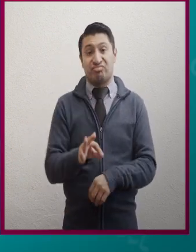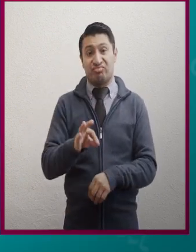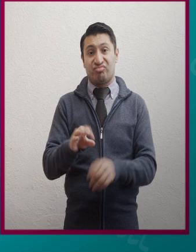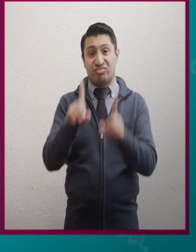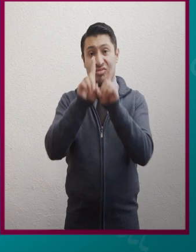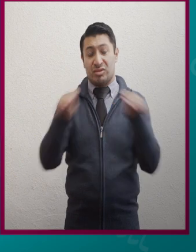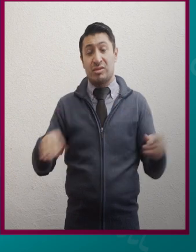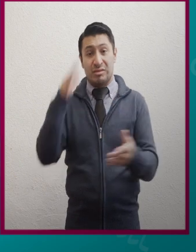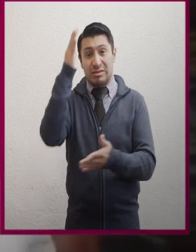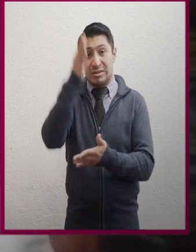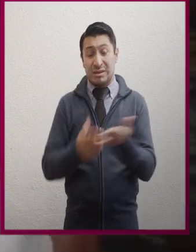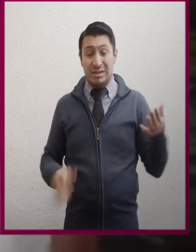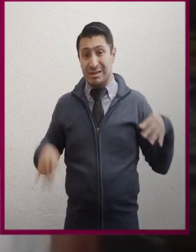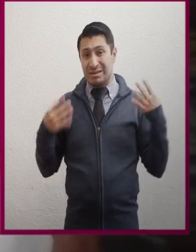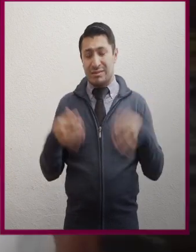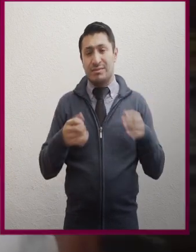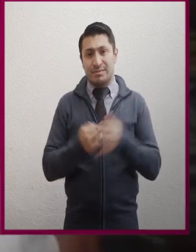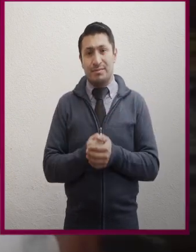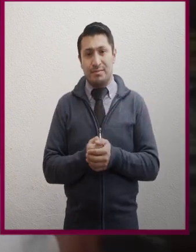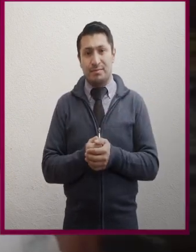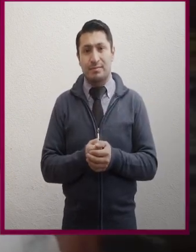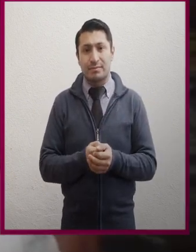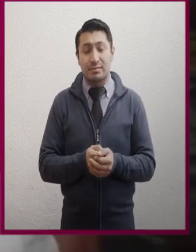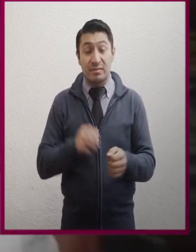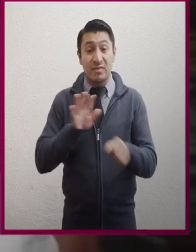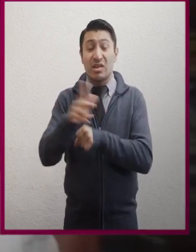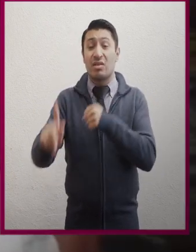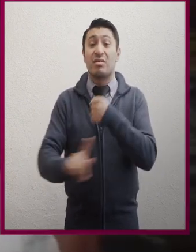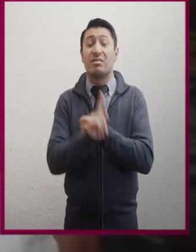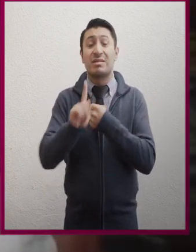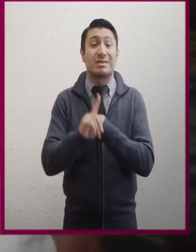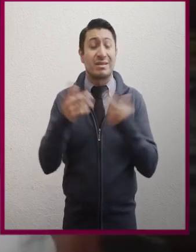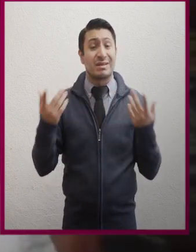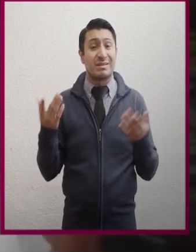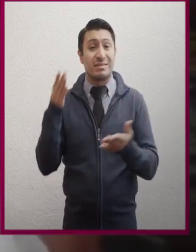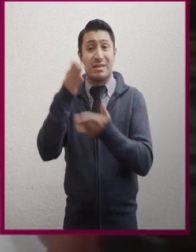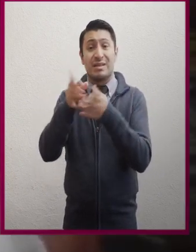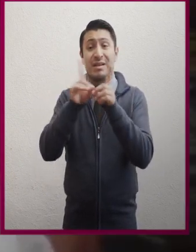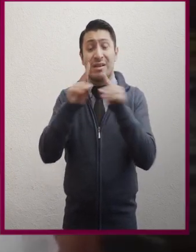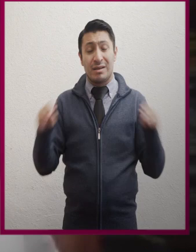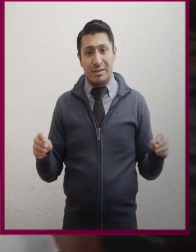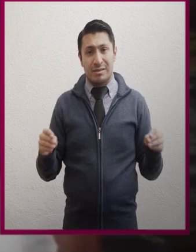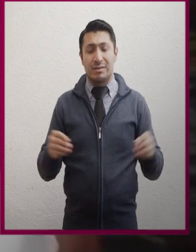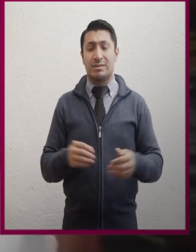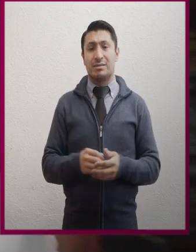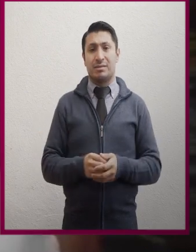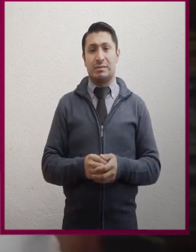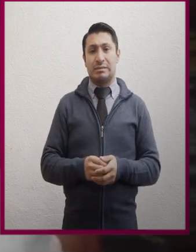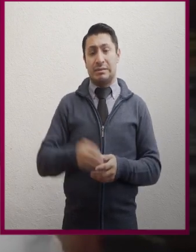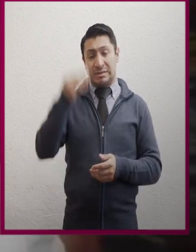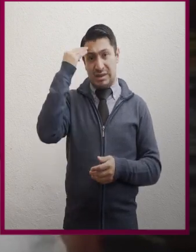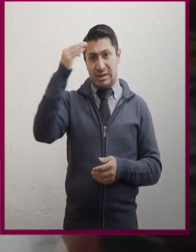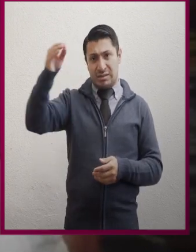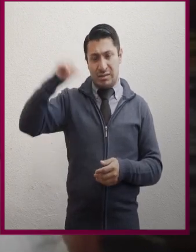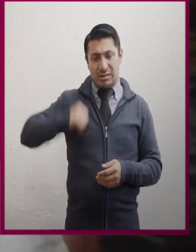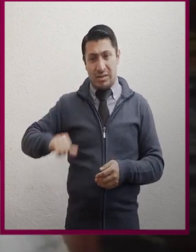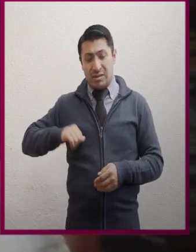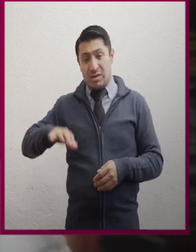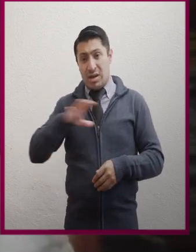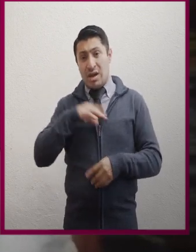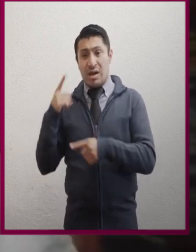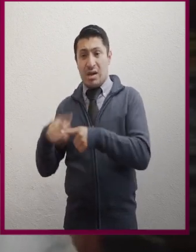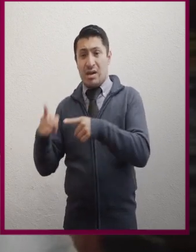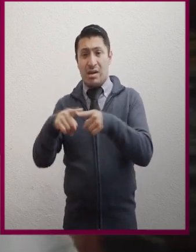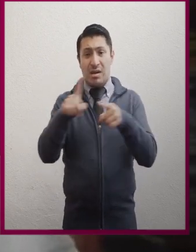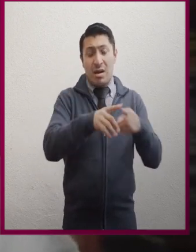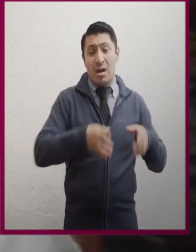africanos al cruzar el desierto? Hay que decir que desde tiempos muy antiguos hay vías, hay rutas, ¿no? Pero el riesgo de los migrantes es